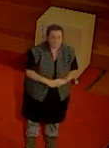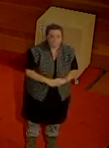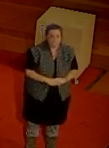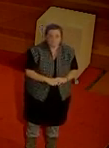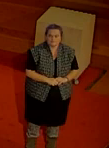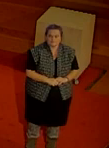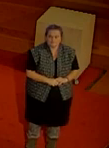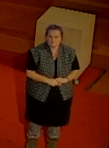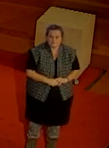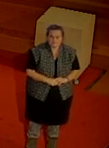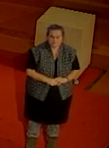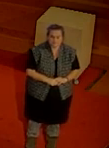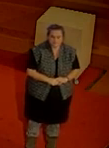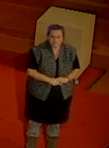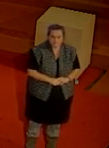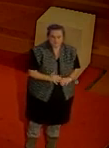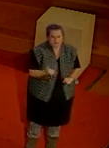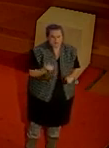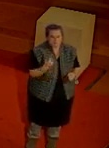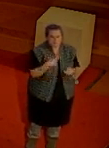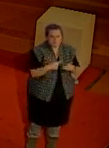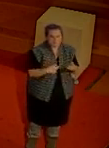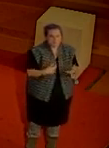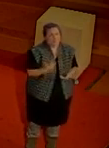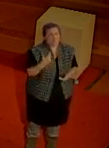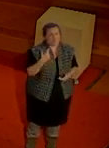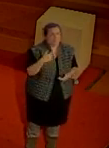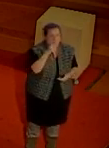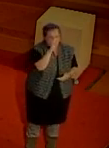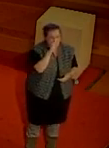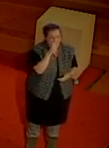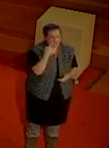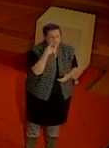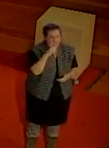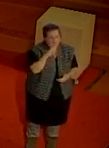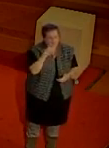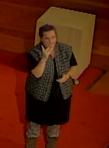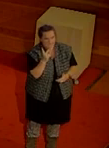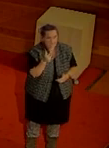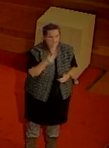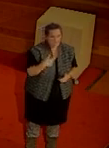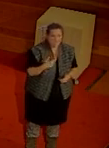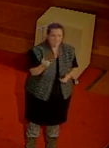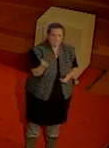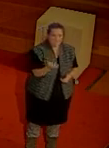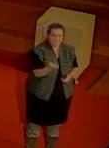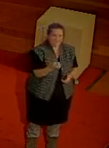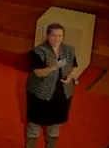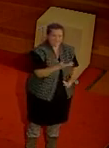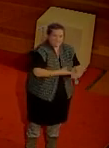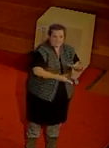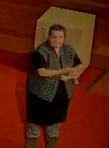tenemos elementos para volcarnos para volcar nuestro juicio en el sentido de no están obligados a colaborar y por lo tanto